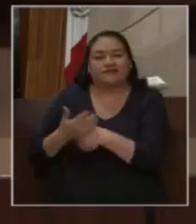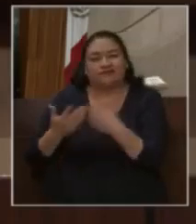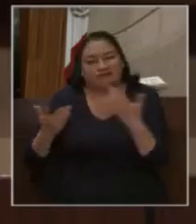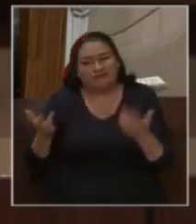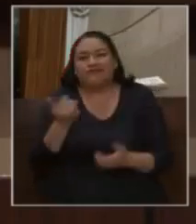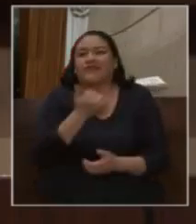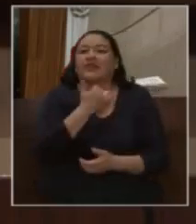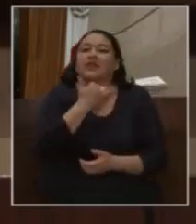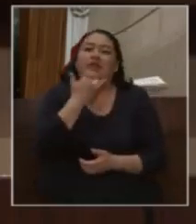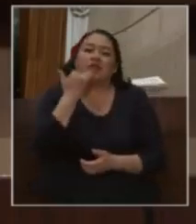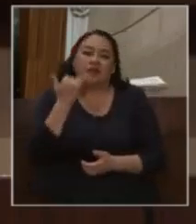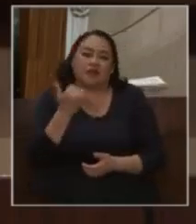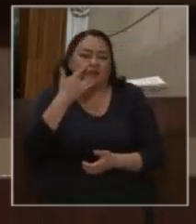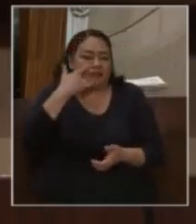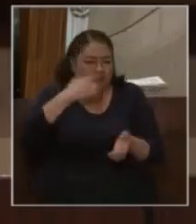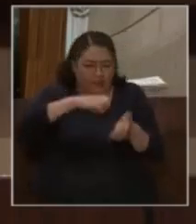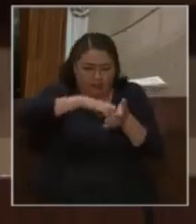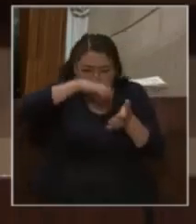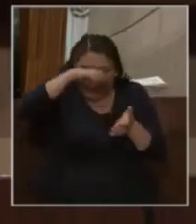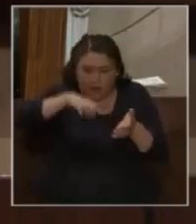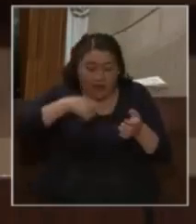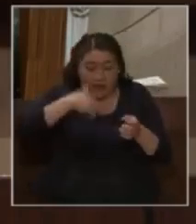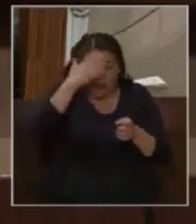absurdo de que un procedimiento